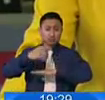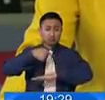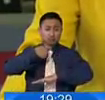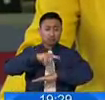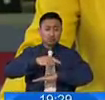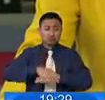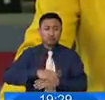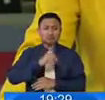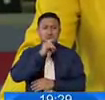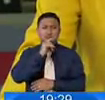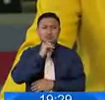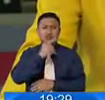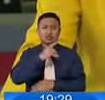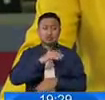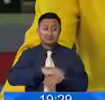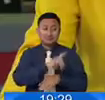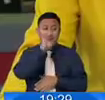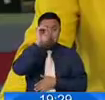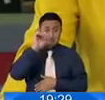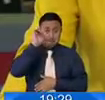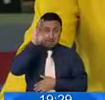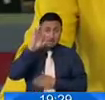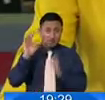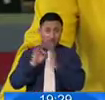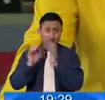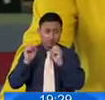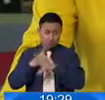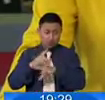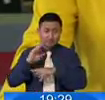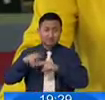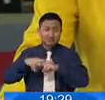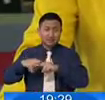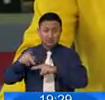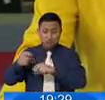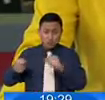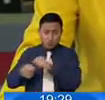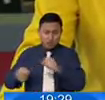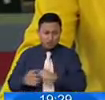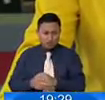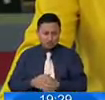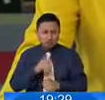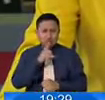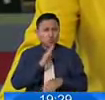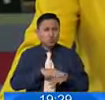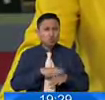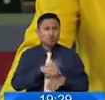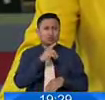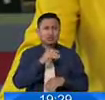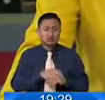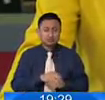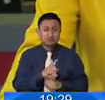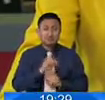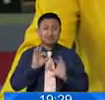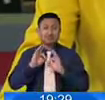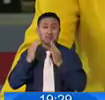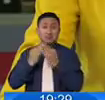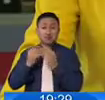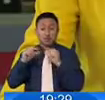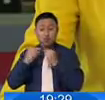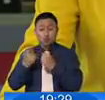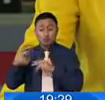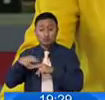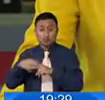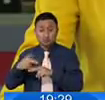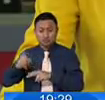quién filtró el video que circuló en las redes sociales sobre el asesinato del taxista. La familia de la víctima y compañeros del gremio del